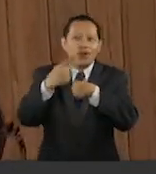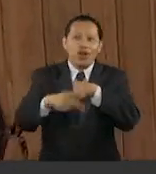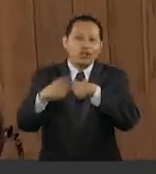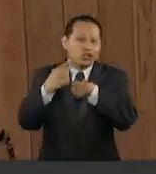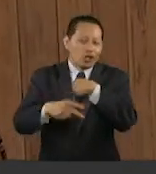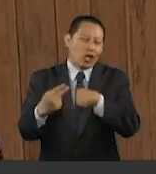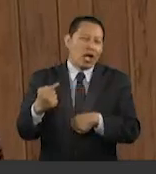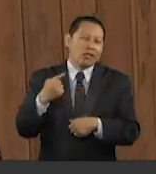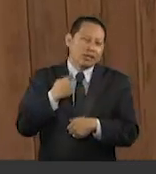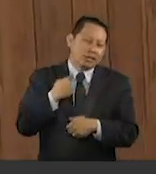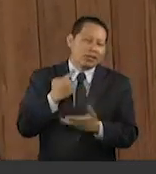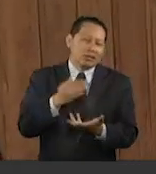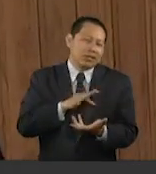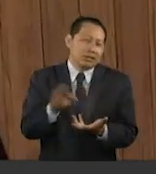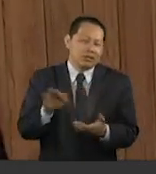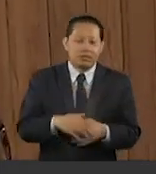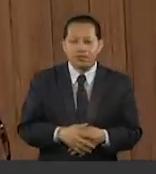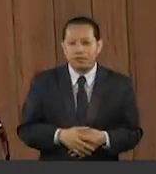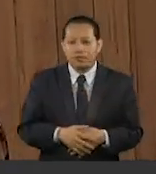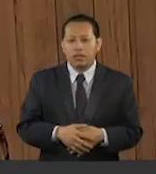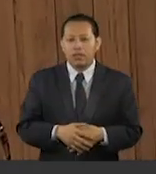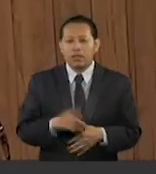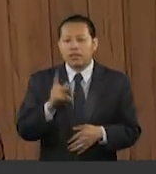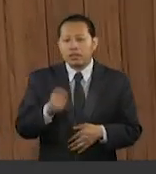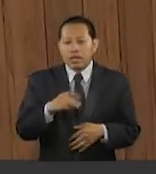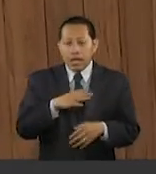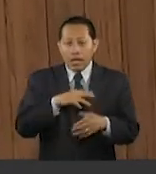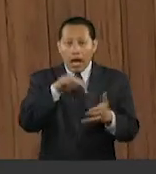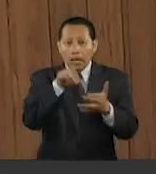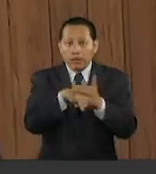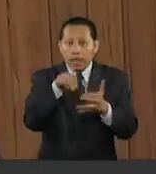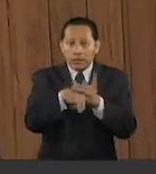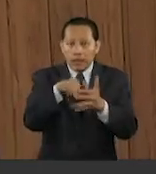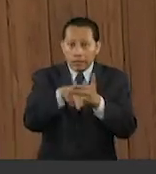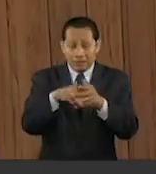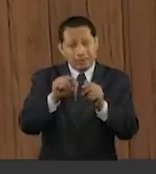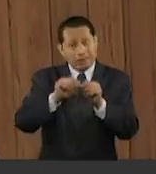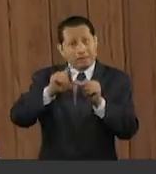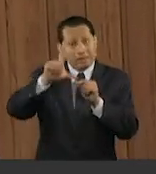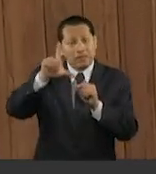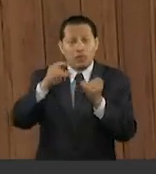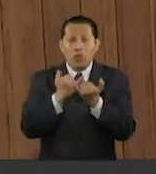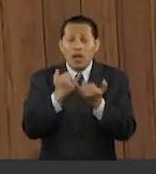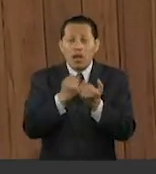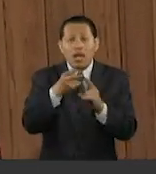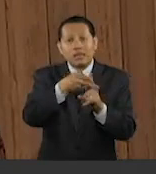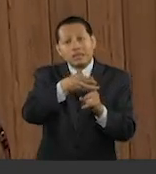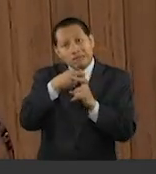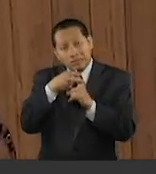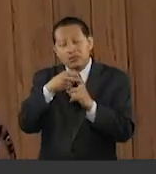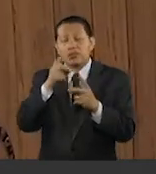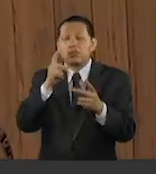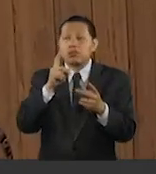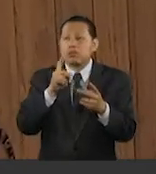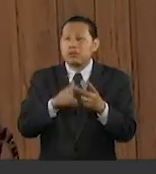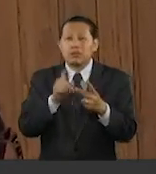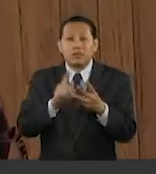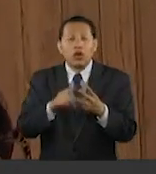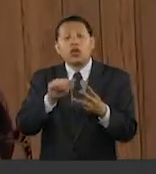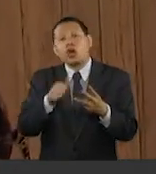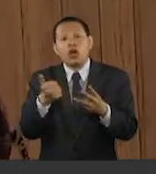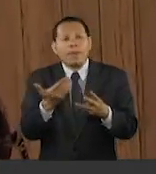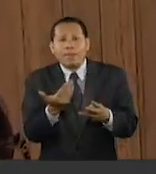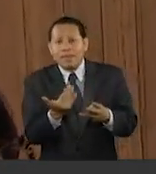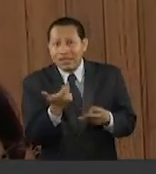de los alza los homicidios el tema de los secuestros el tema del cobro de piso lo